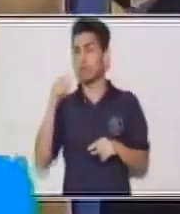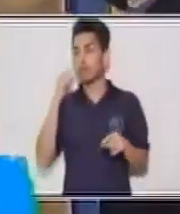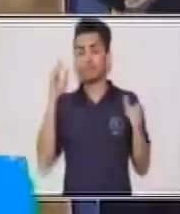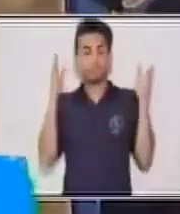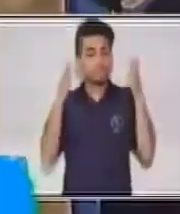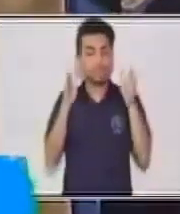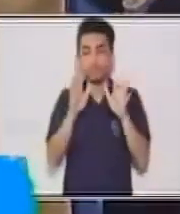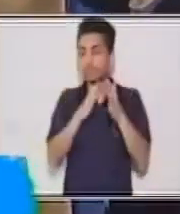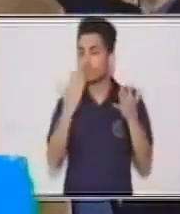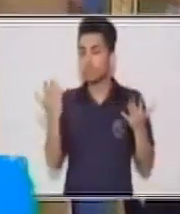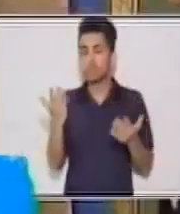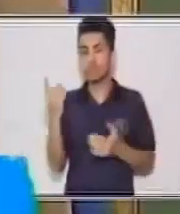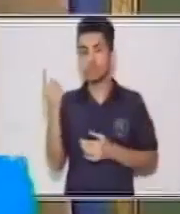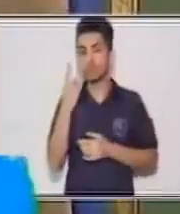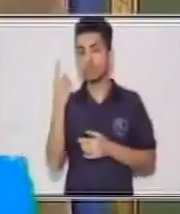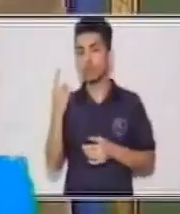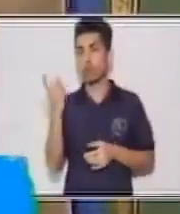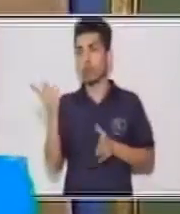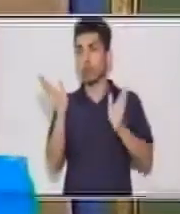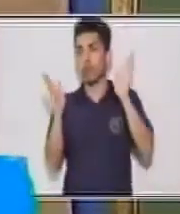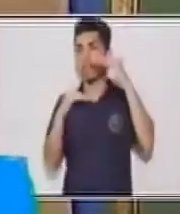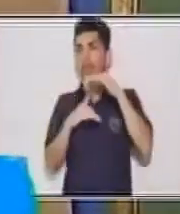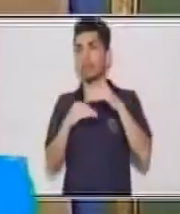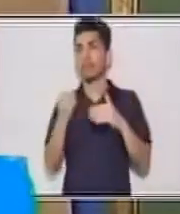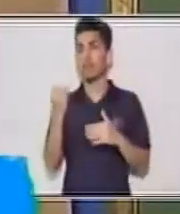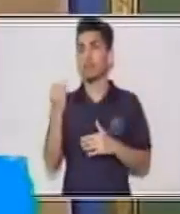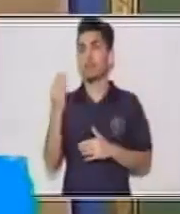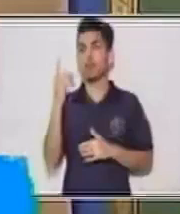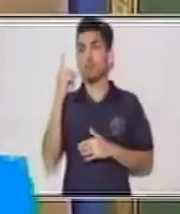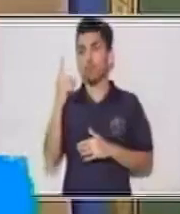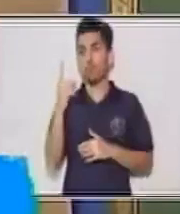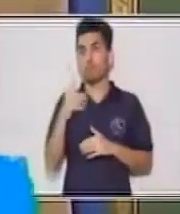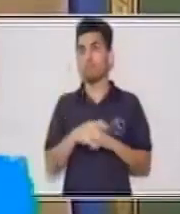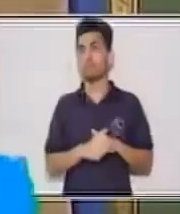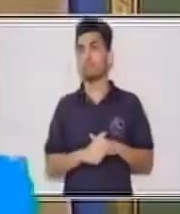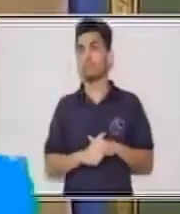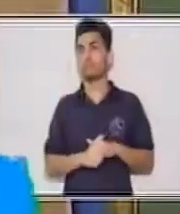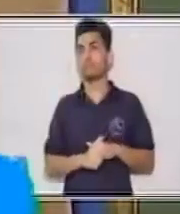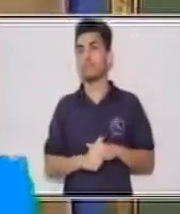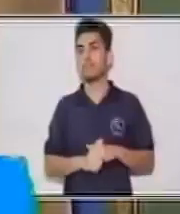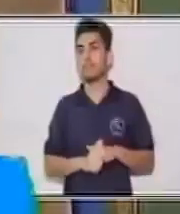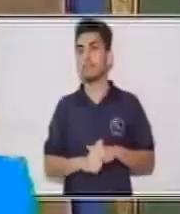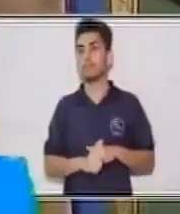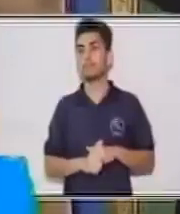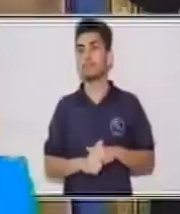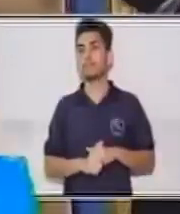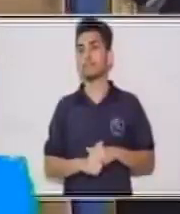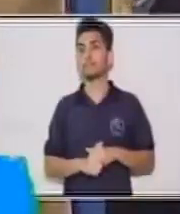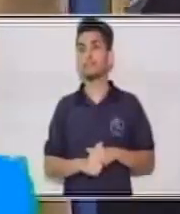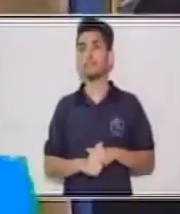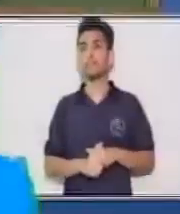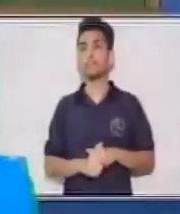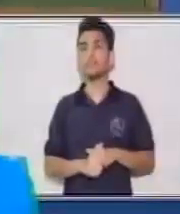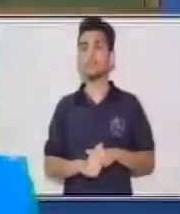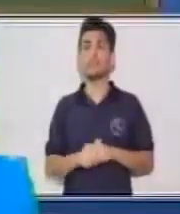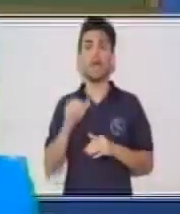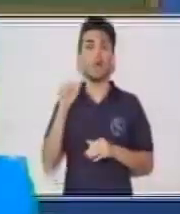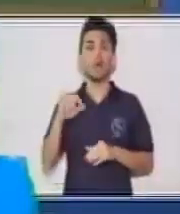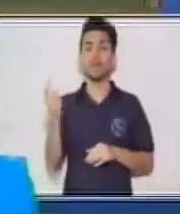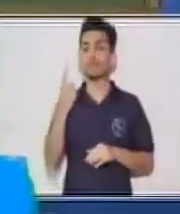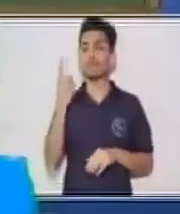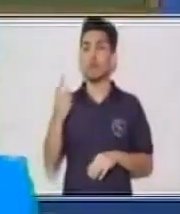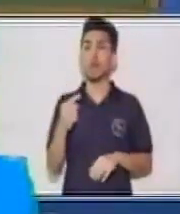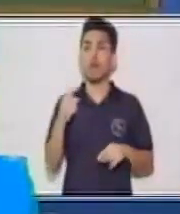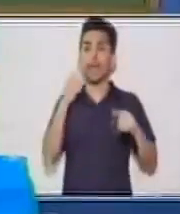el cuadrante número 1. Entonces ahora, ya no le llamamos norte, sur, este, oeste, sino le llamamos x, y,